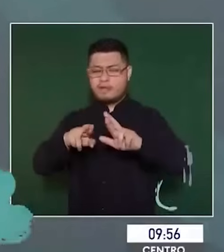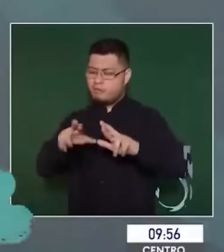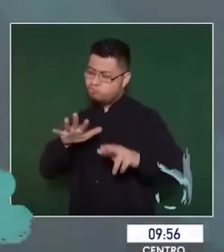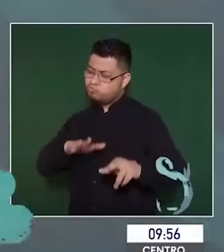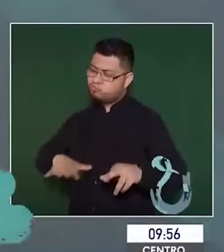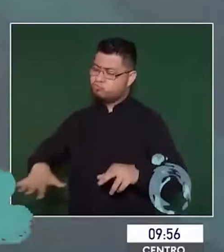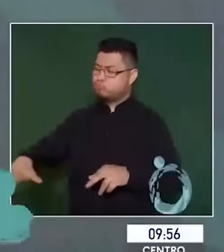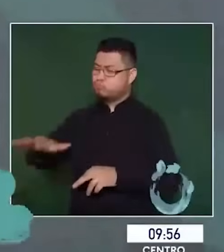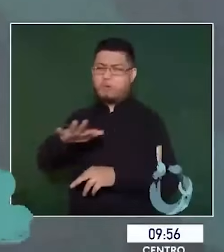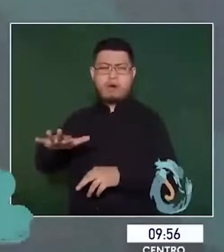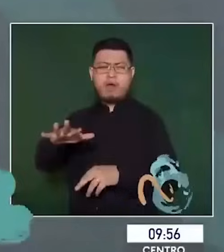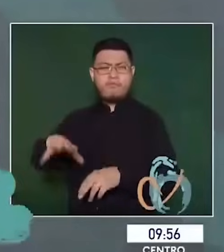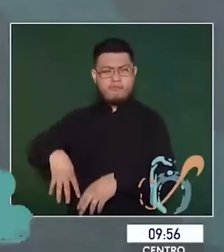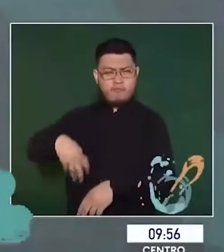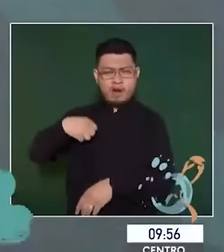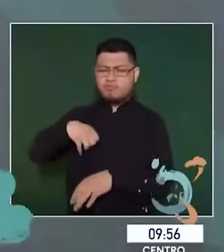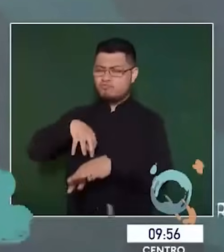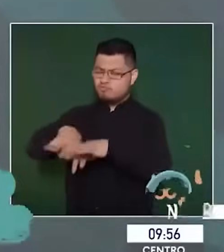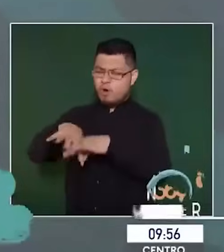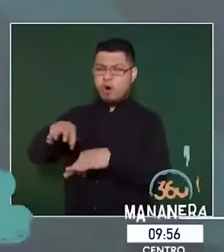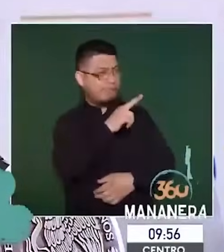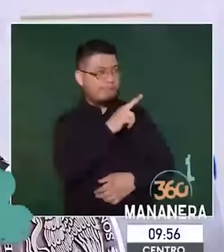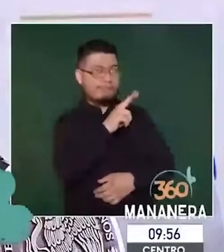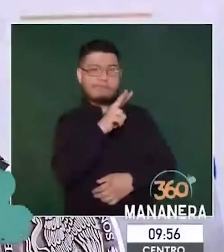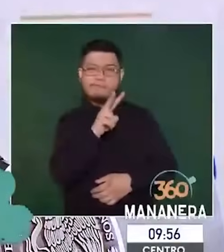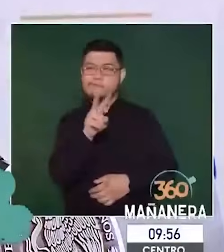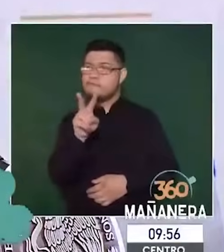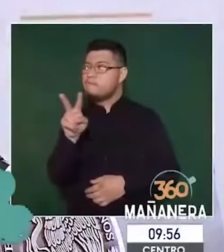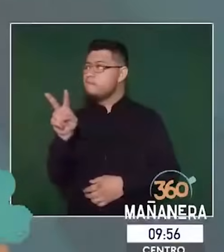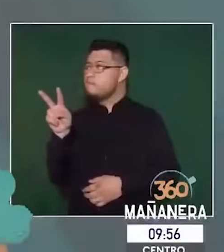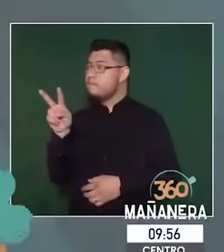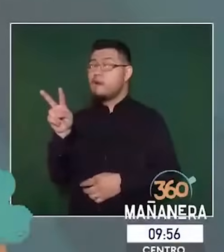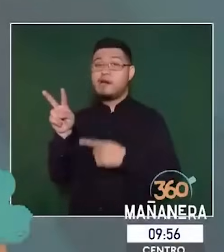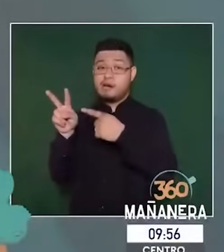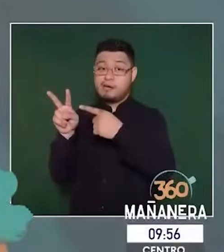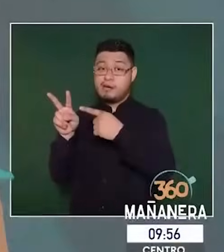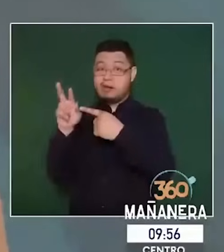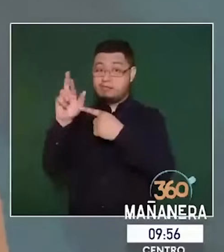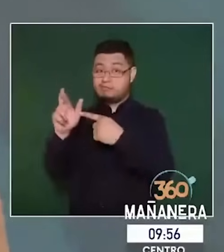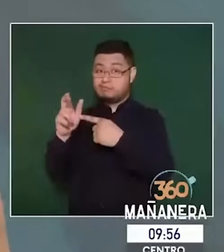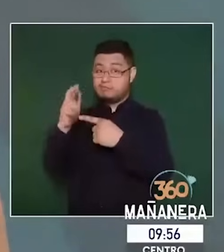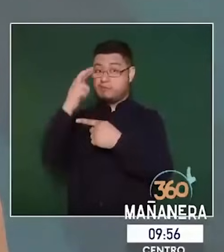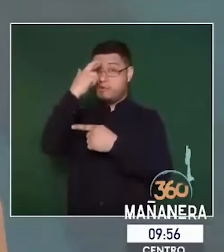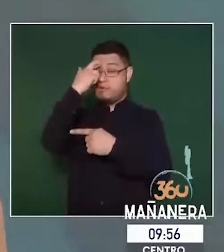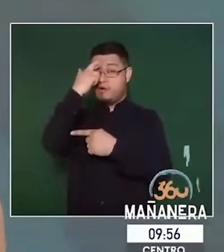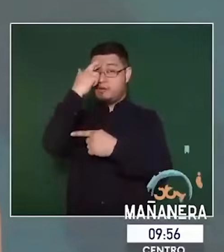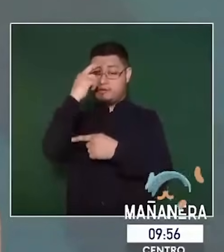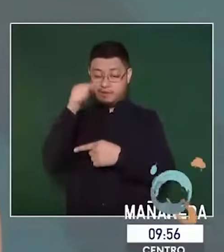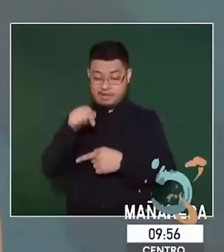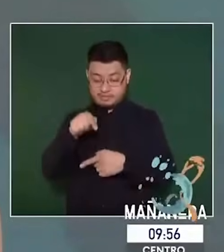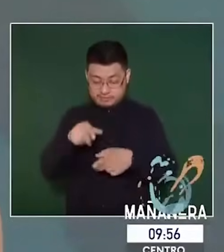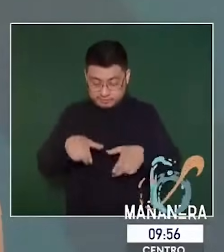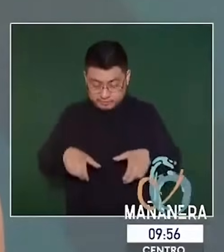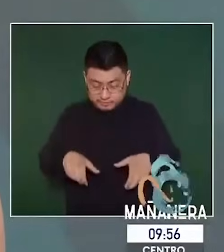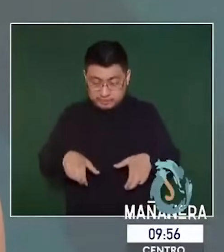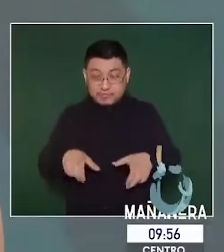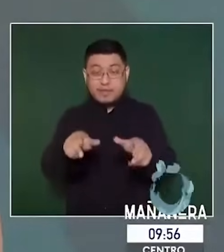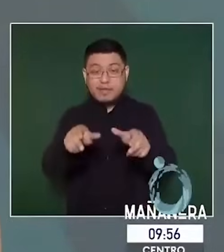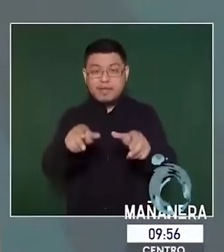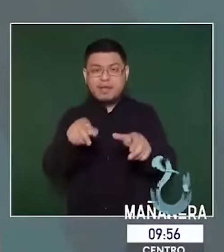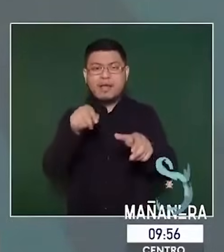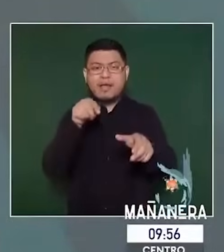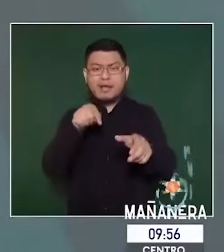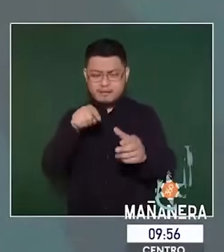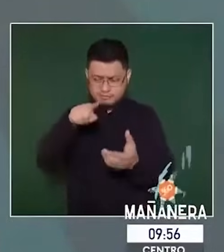miles de hombres y mujeres mexicanos. Hay que recordar que sobre esas vías está